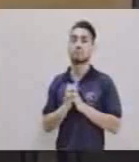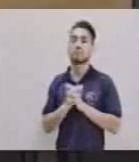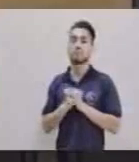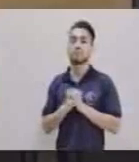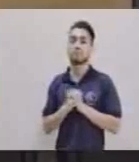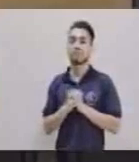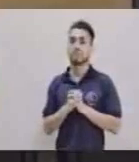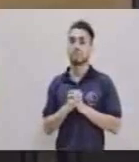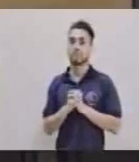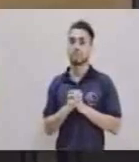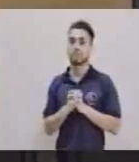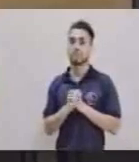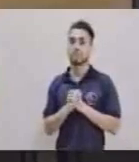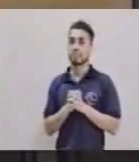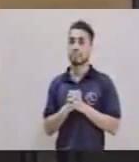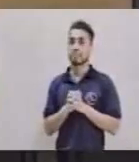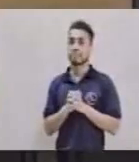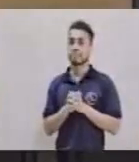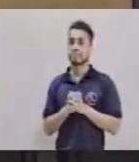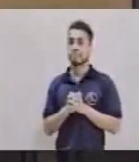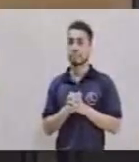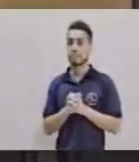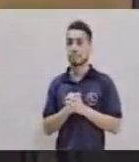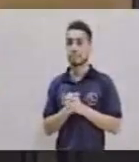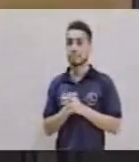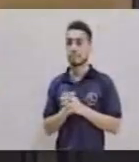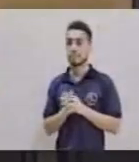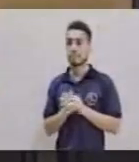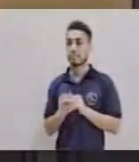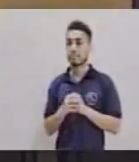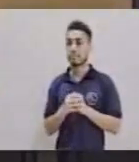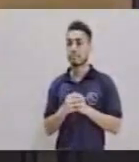Ragna pari, muka hinai.